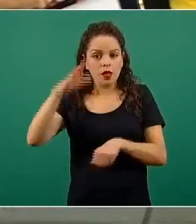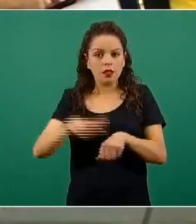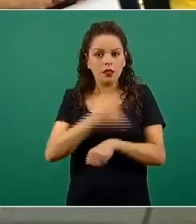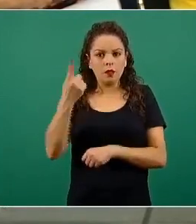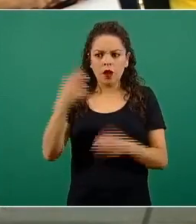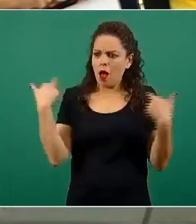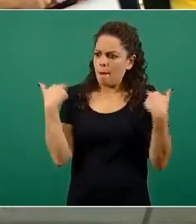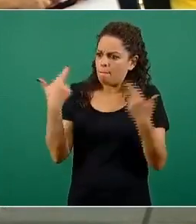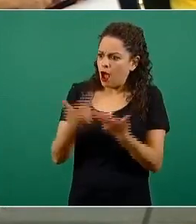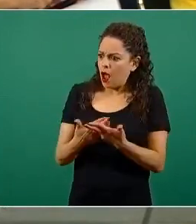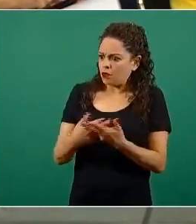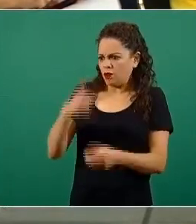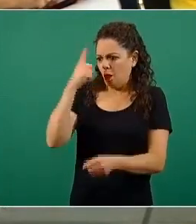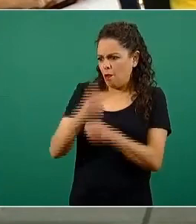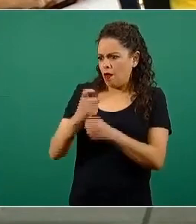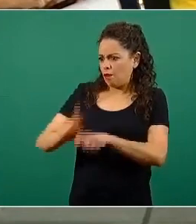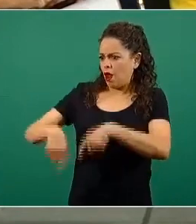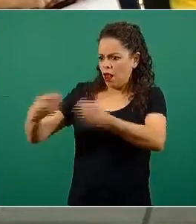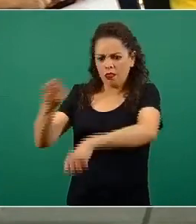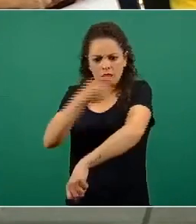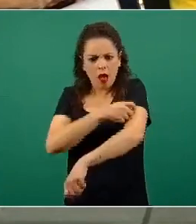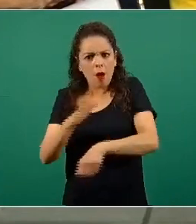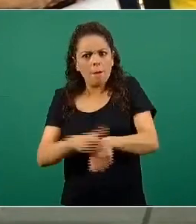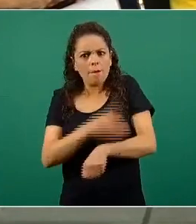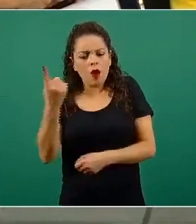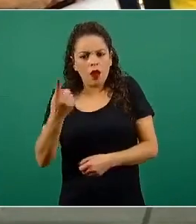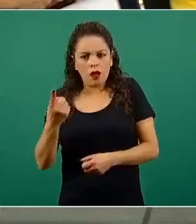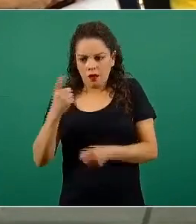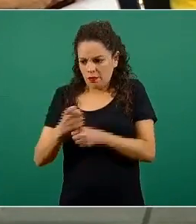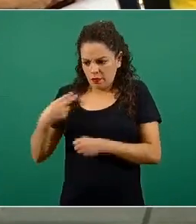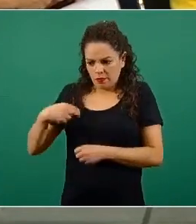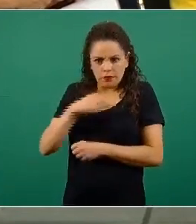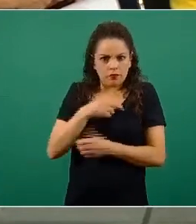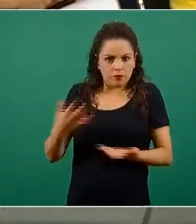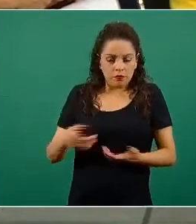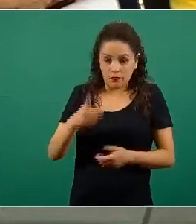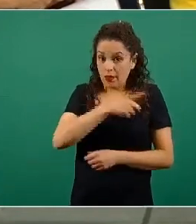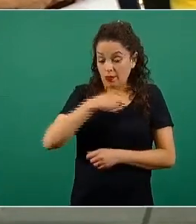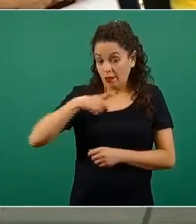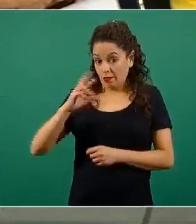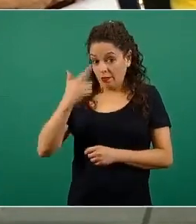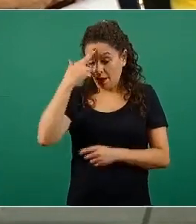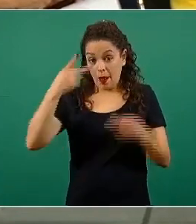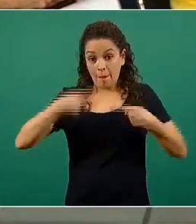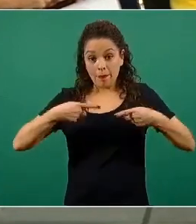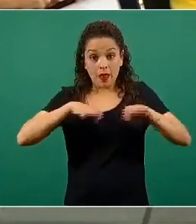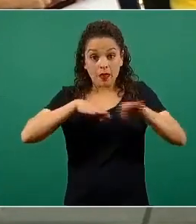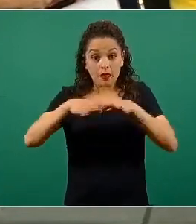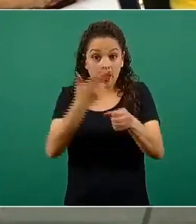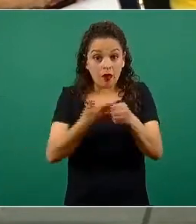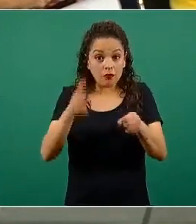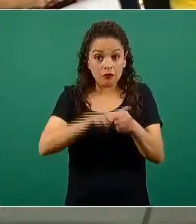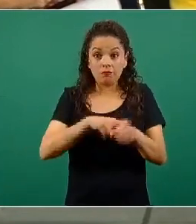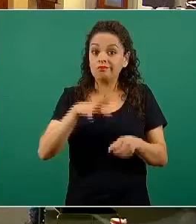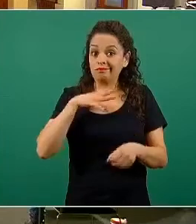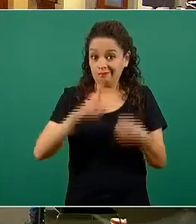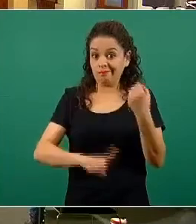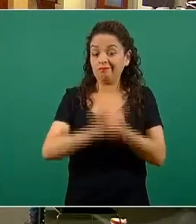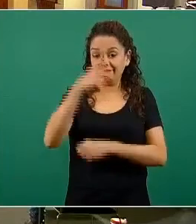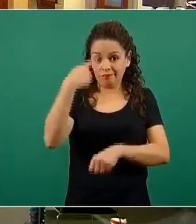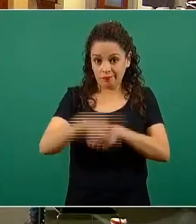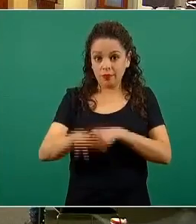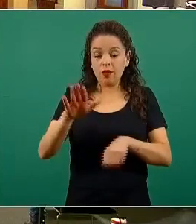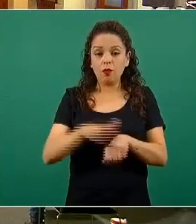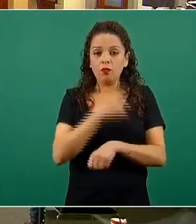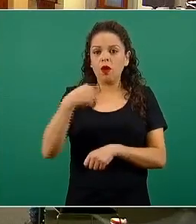los maestros y no a ellos. Hay que recordar que todo el personal sanitario está expuesto, porque tú puedes llegar con una fractura, puedes llegar con